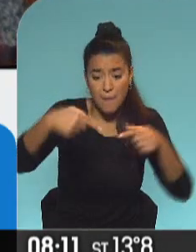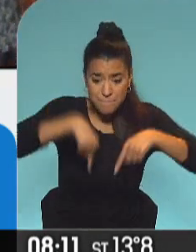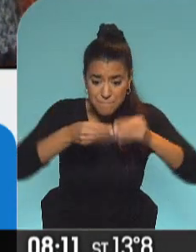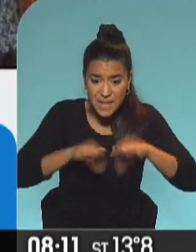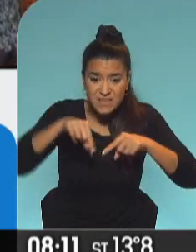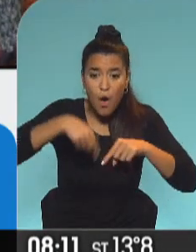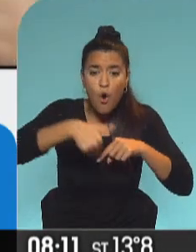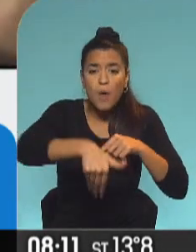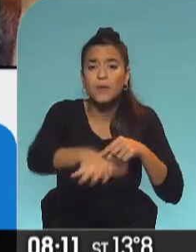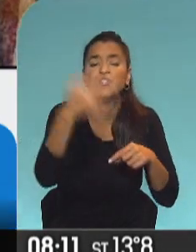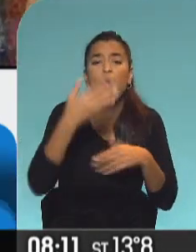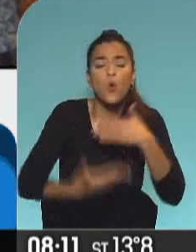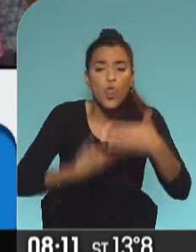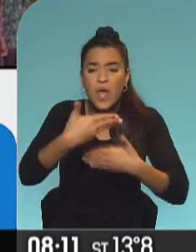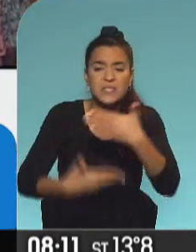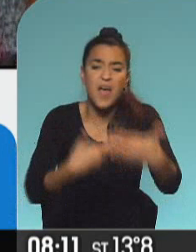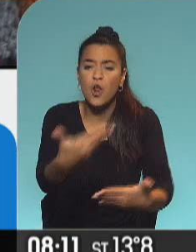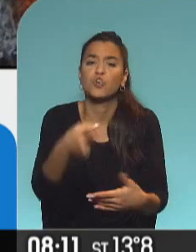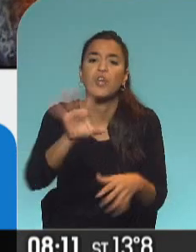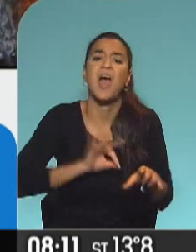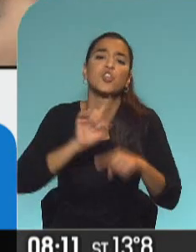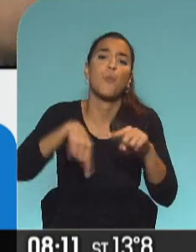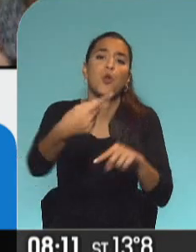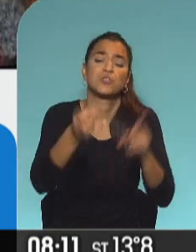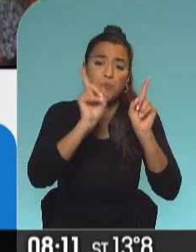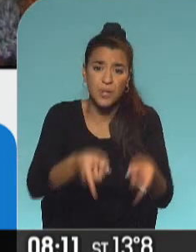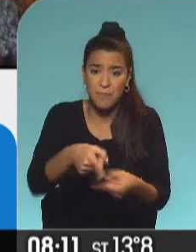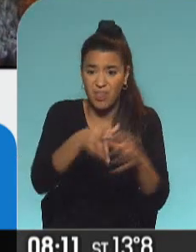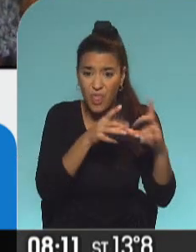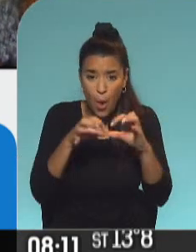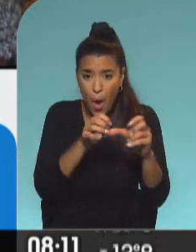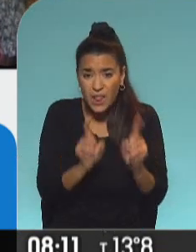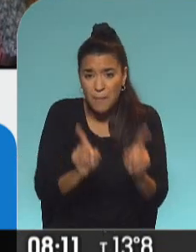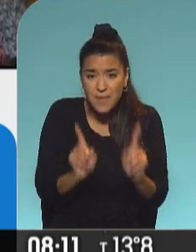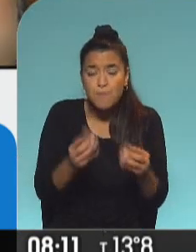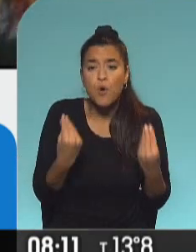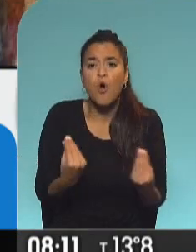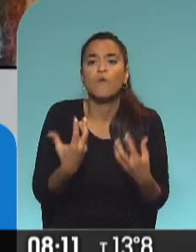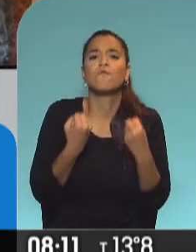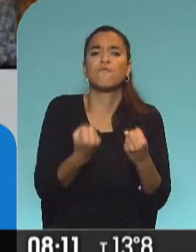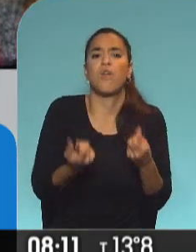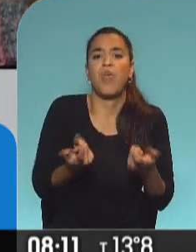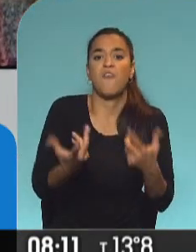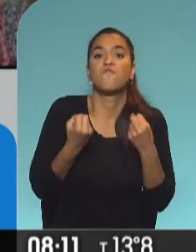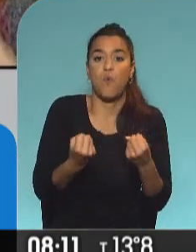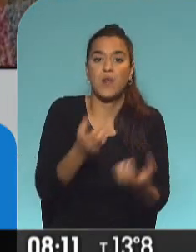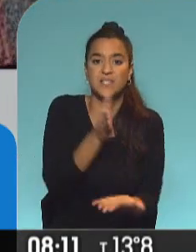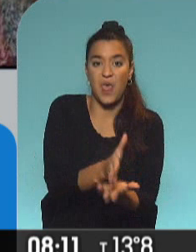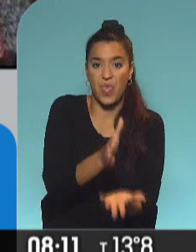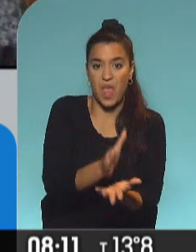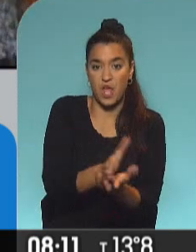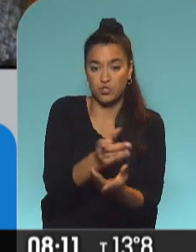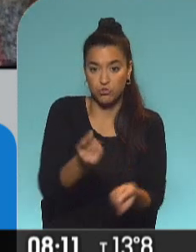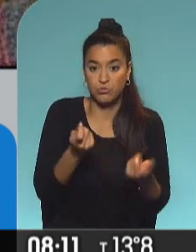que seguramente se desarrolla también durante todo el año que viene. Y este debate lo que va a hacer es fortalecer el Estado de Derecho, que es una manera